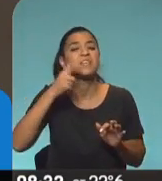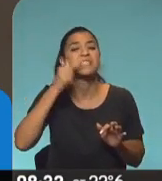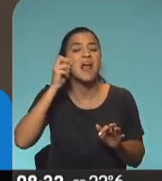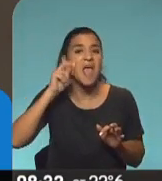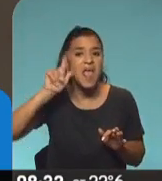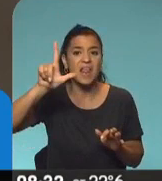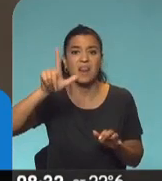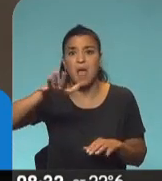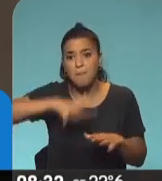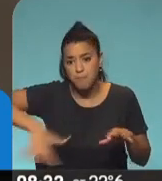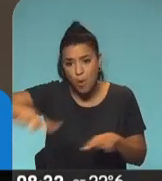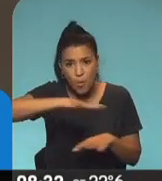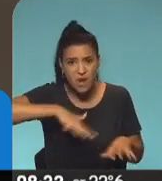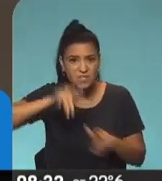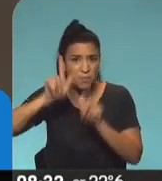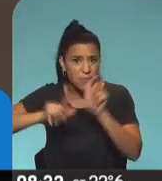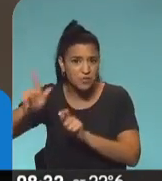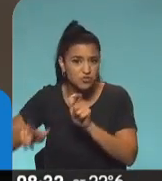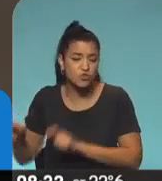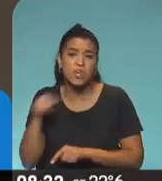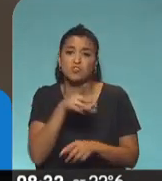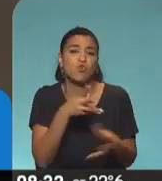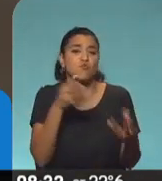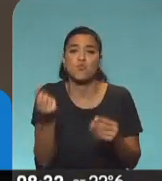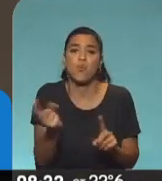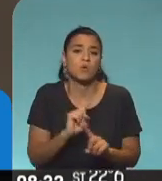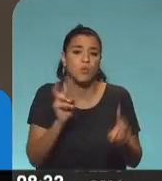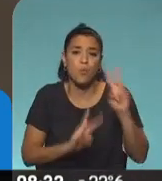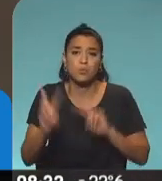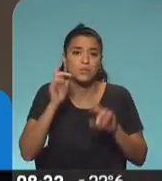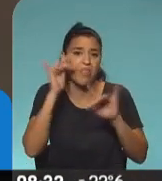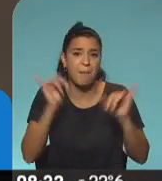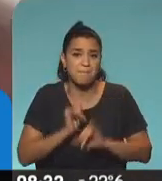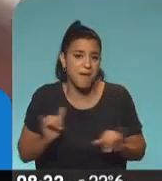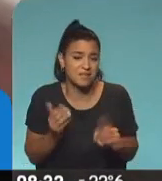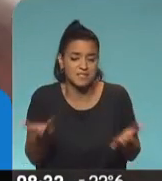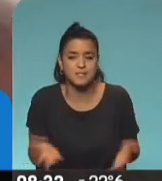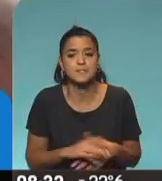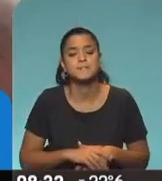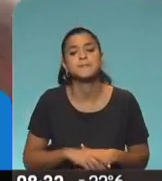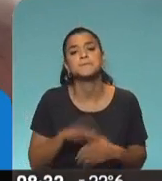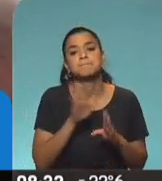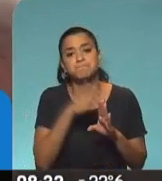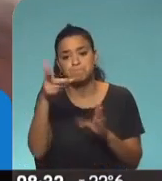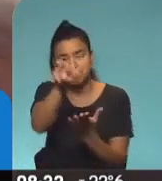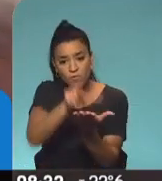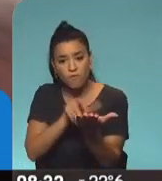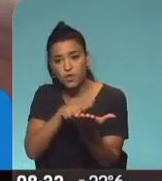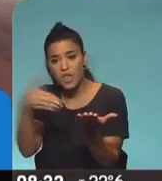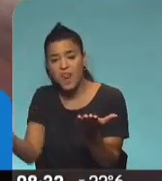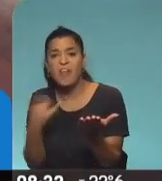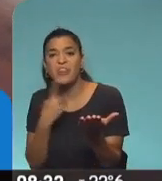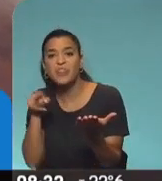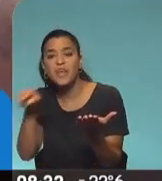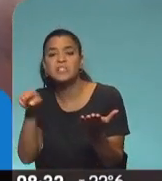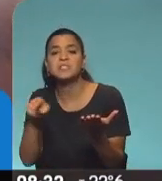poblaciones civiles del sur de Israel, no ayudan demasiado en la búsqueda de esta paz. Desde el otro lado de la frontera la mirada es distinta. Dicen,